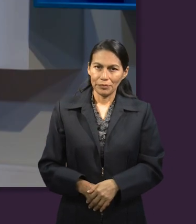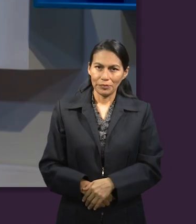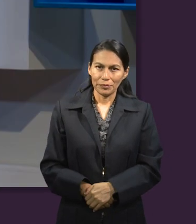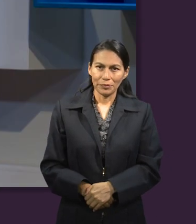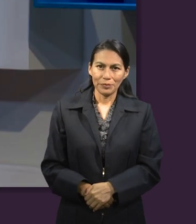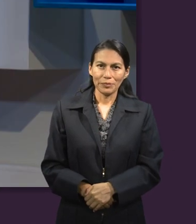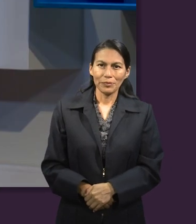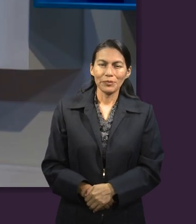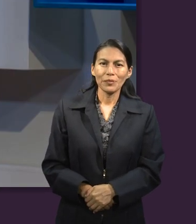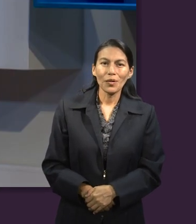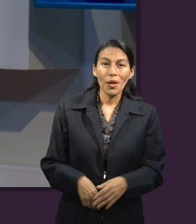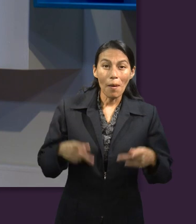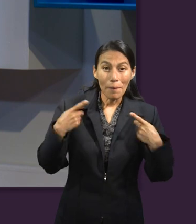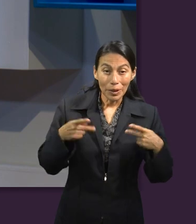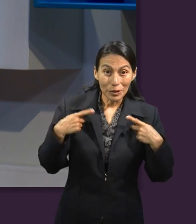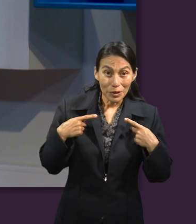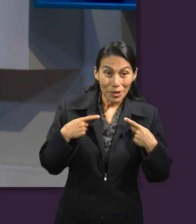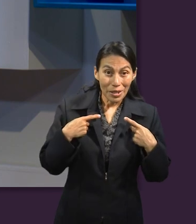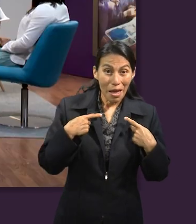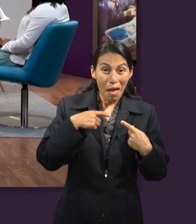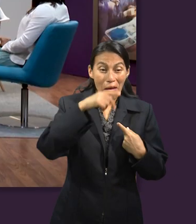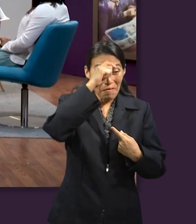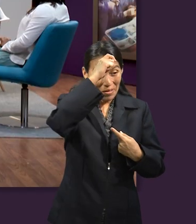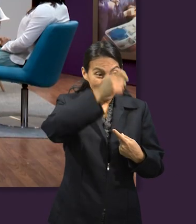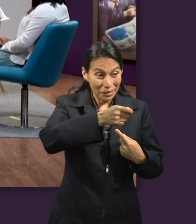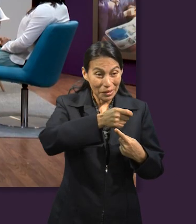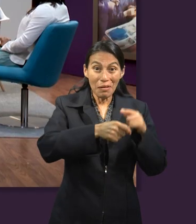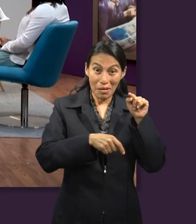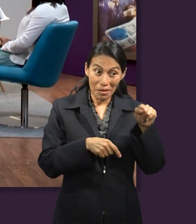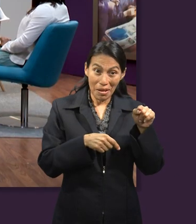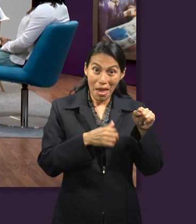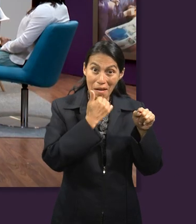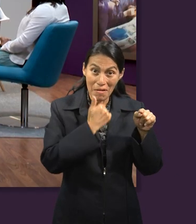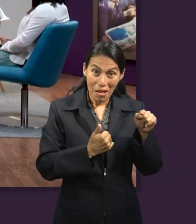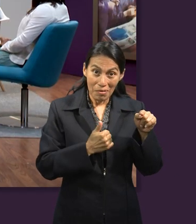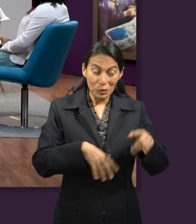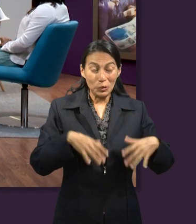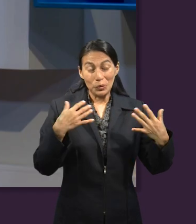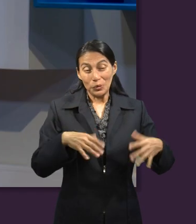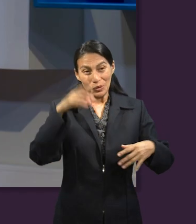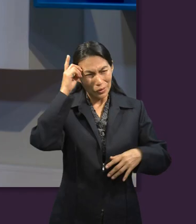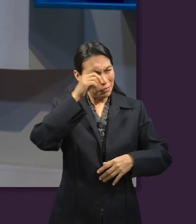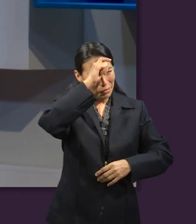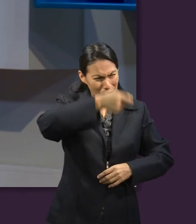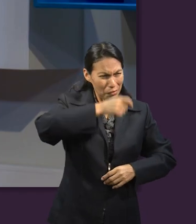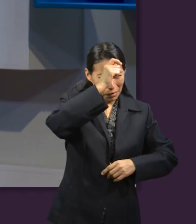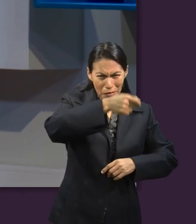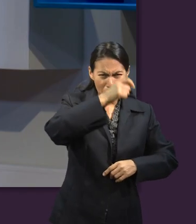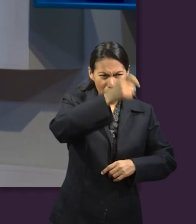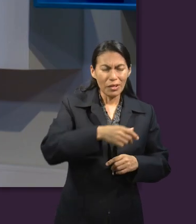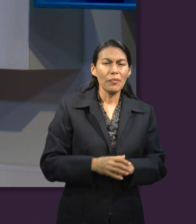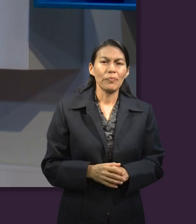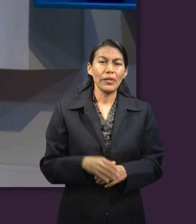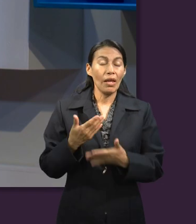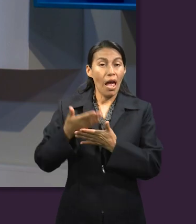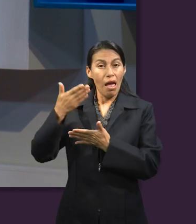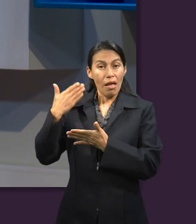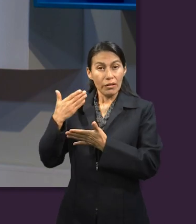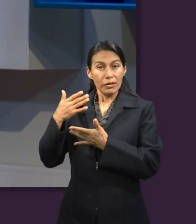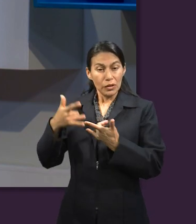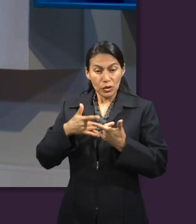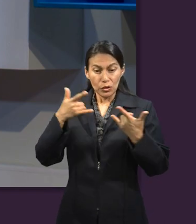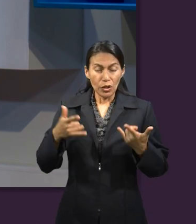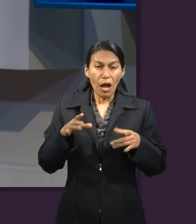definitivamente un personaje bendecido en todos los sentidos y vimos la historia de abraham